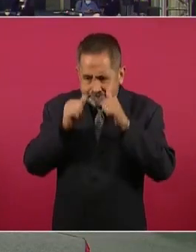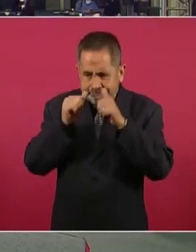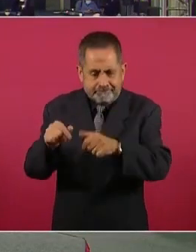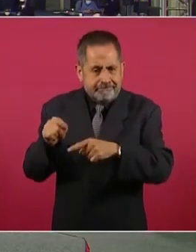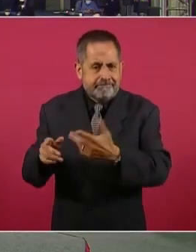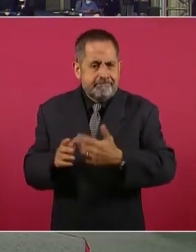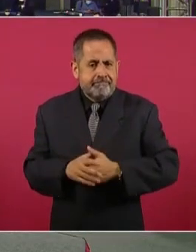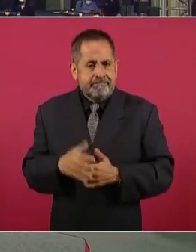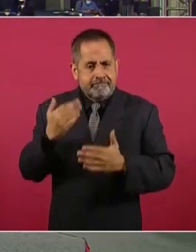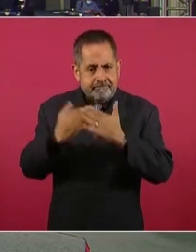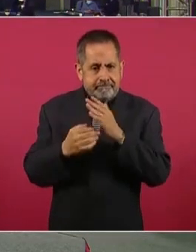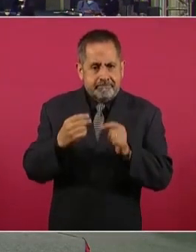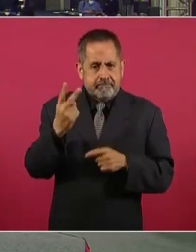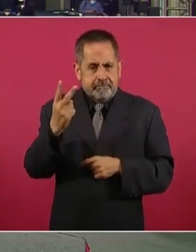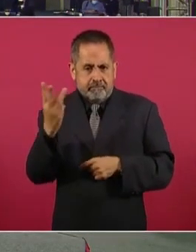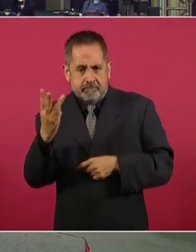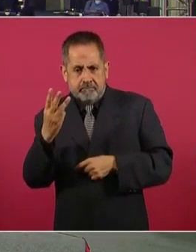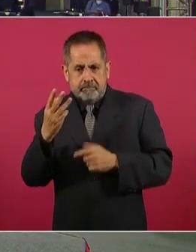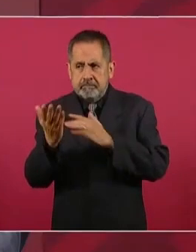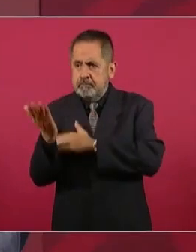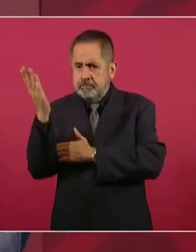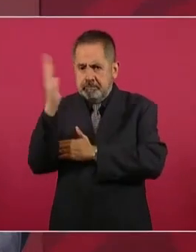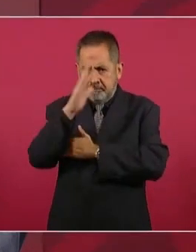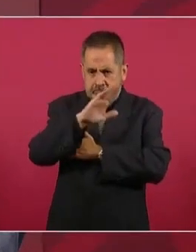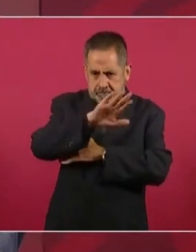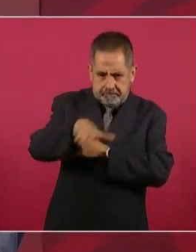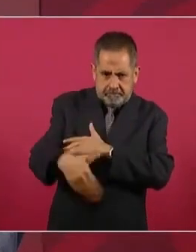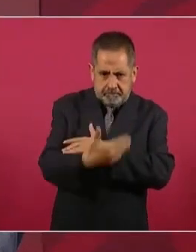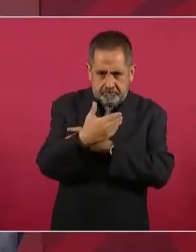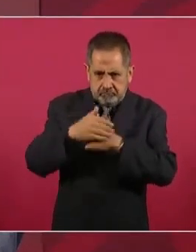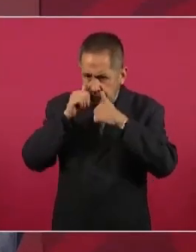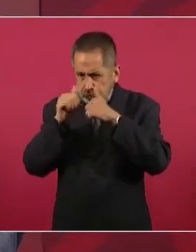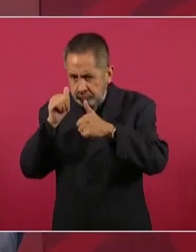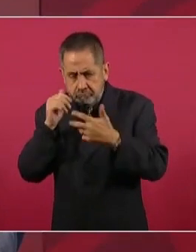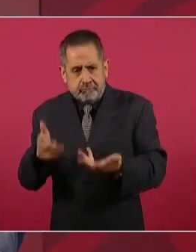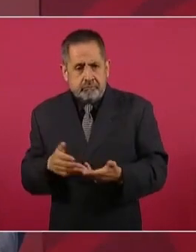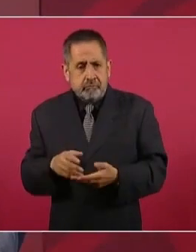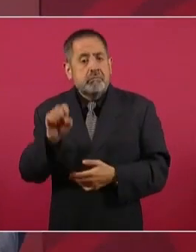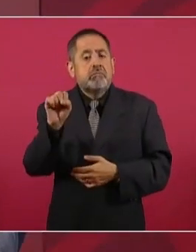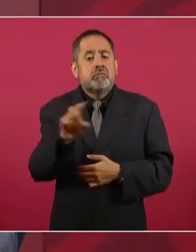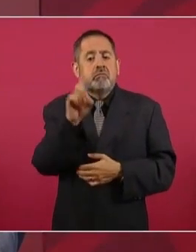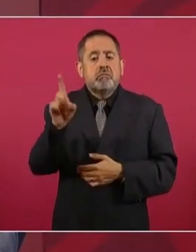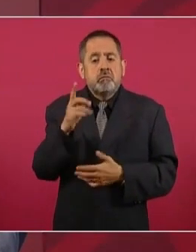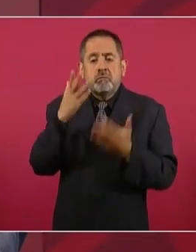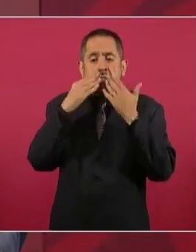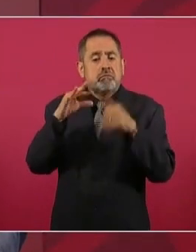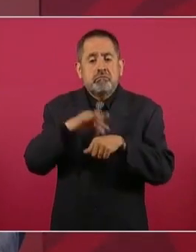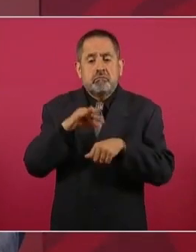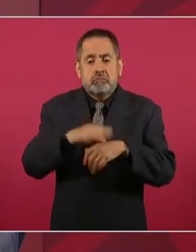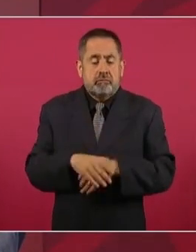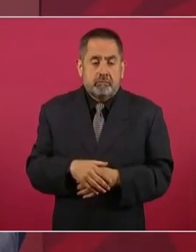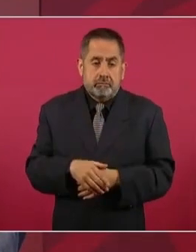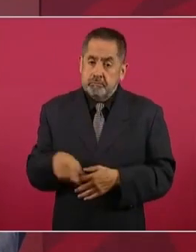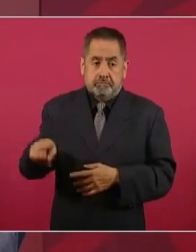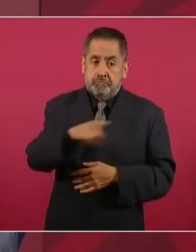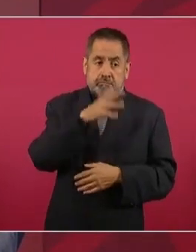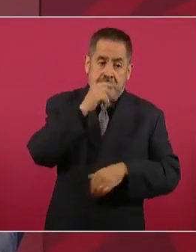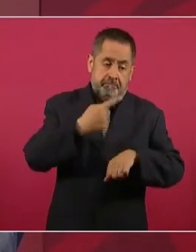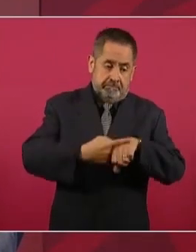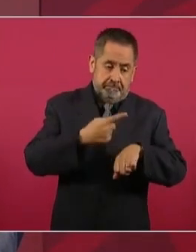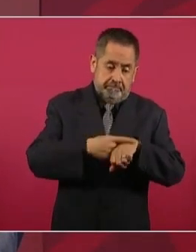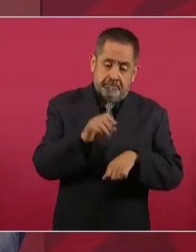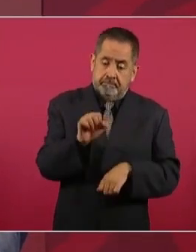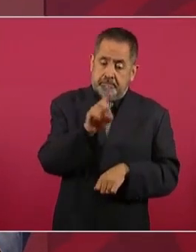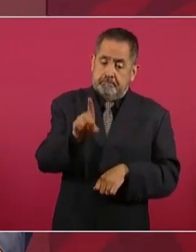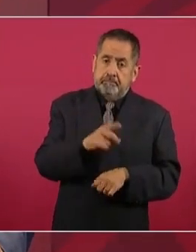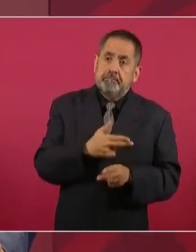No hay 2, no hay 3, no hay médicos los fines de semana. No se puede uno enfermar el